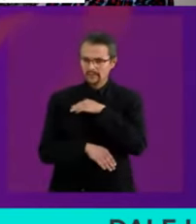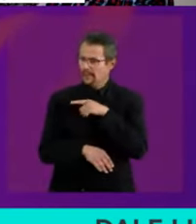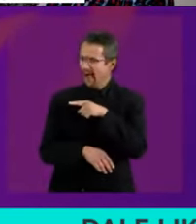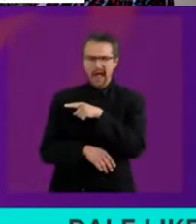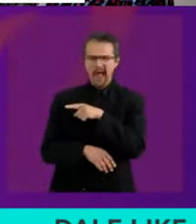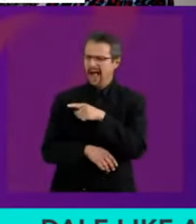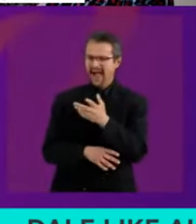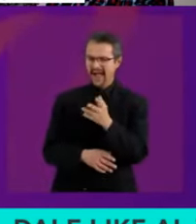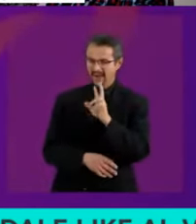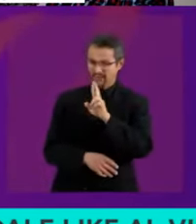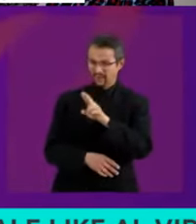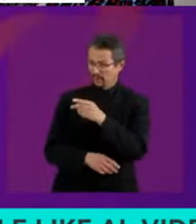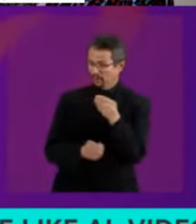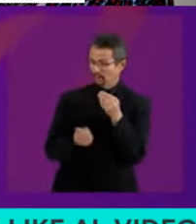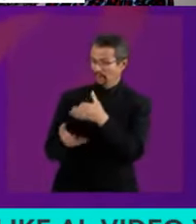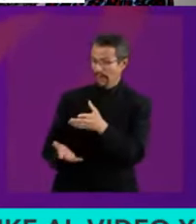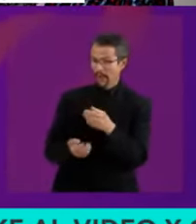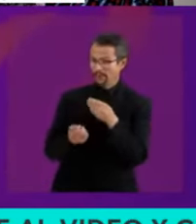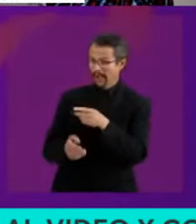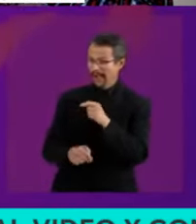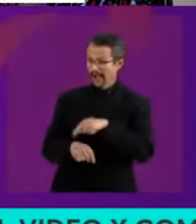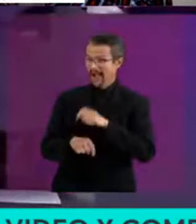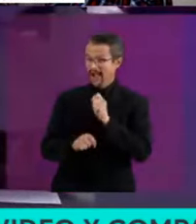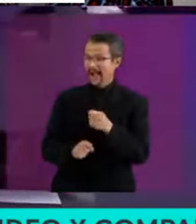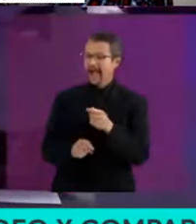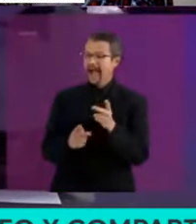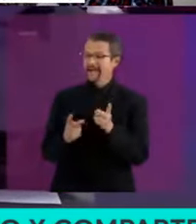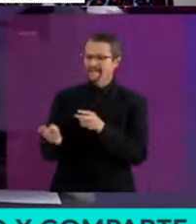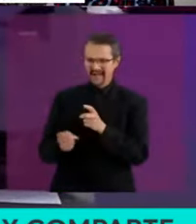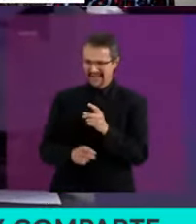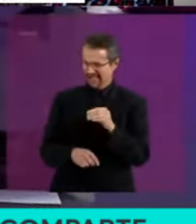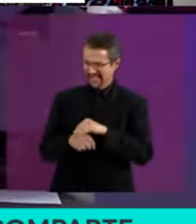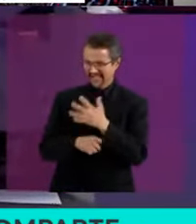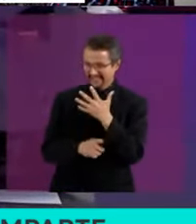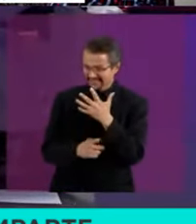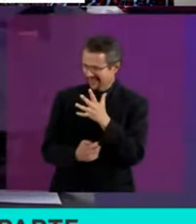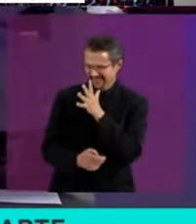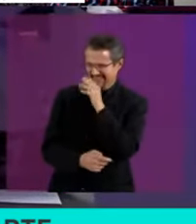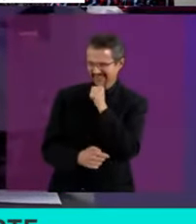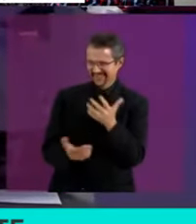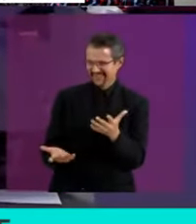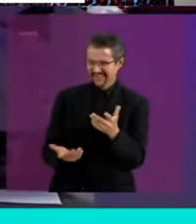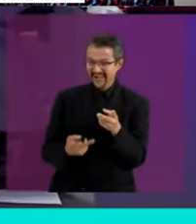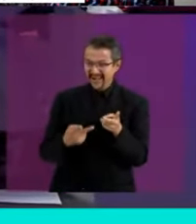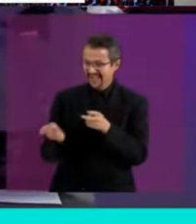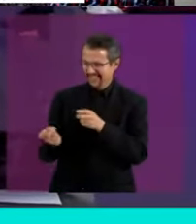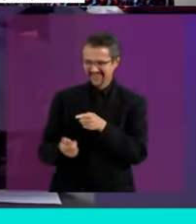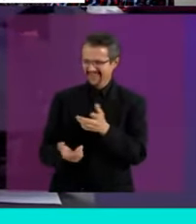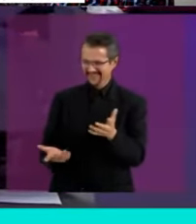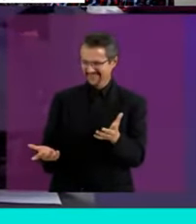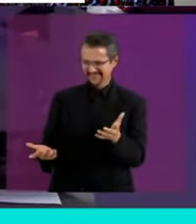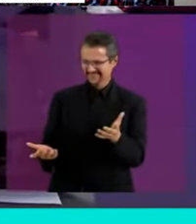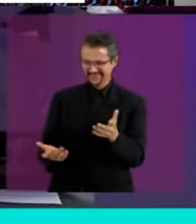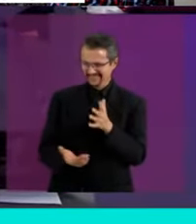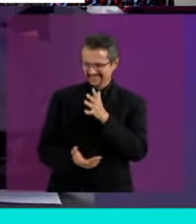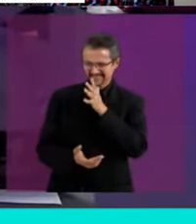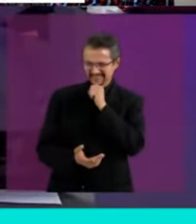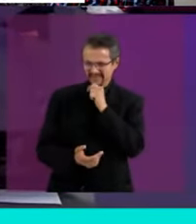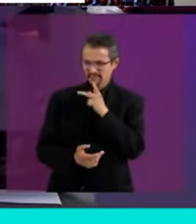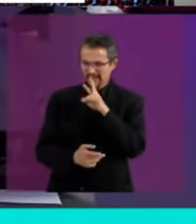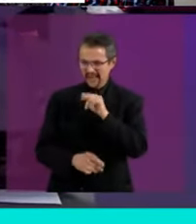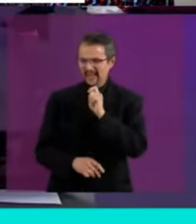candidata del PRIAN se las quiere robar ya le pusieron 5 bueno se quiere robar la bolsa del tiempo la candidata 53